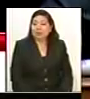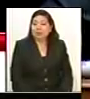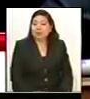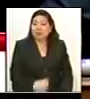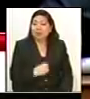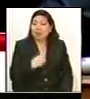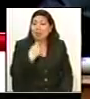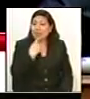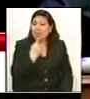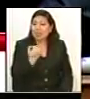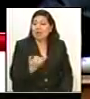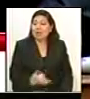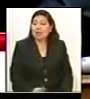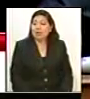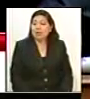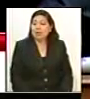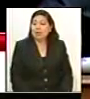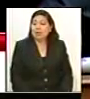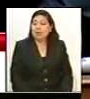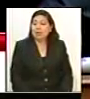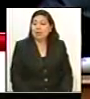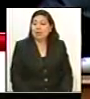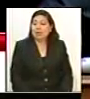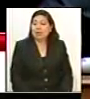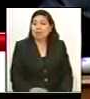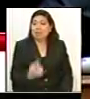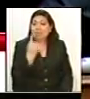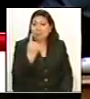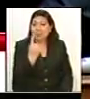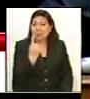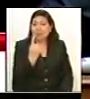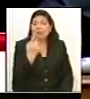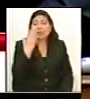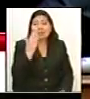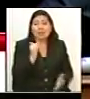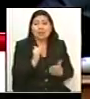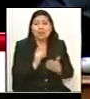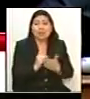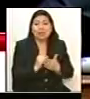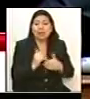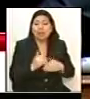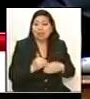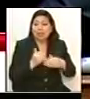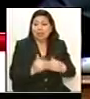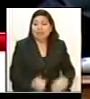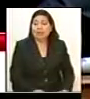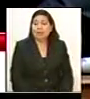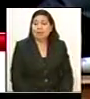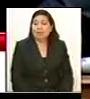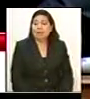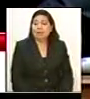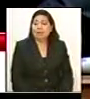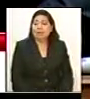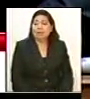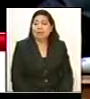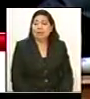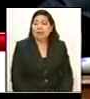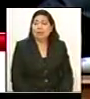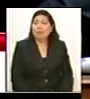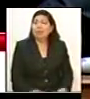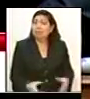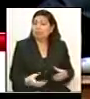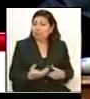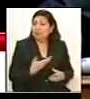aquí llamo la atención. Primero, que sabemos que estamos en los plazos, pero que el presidente de la